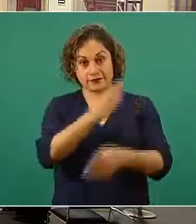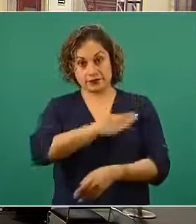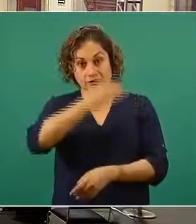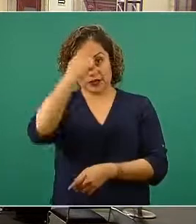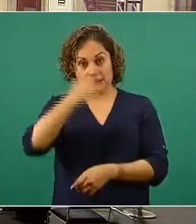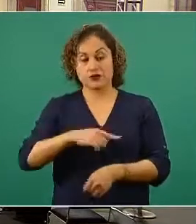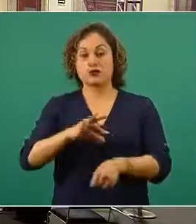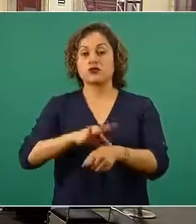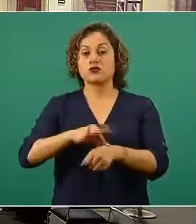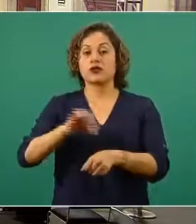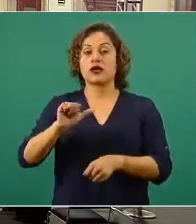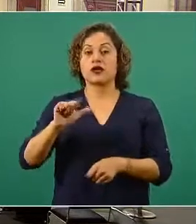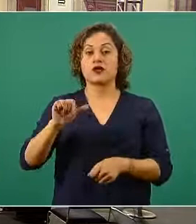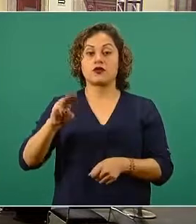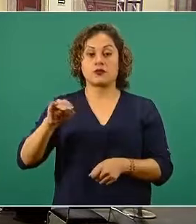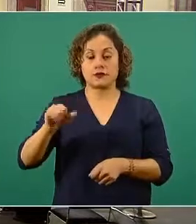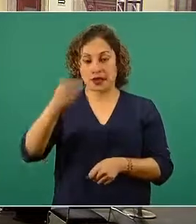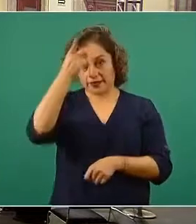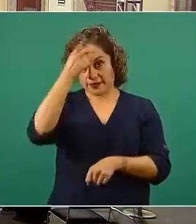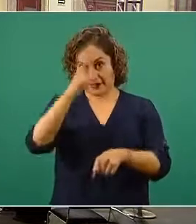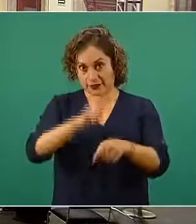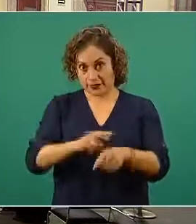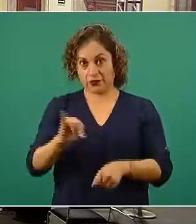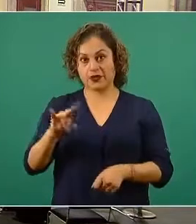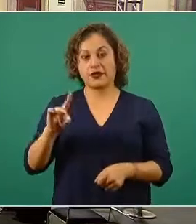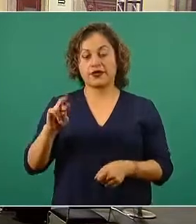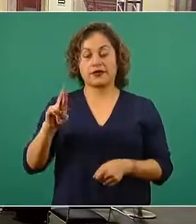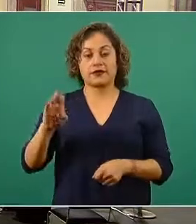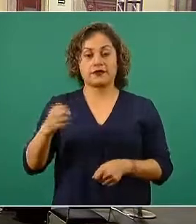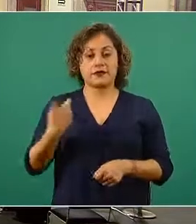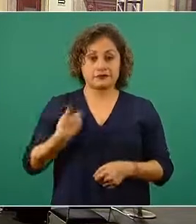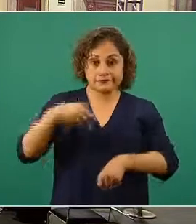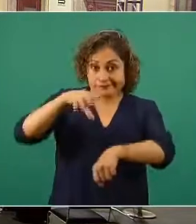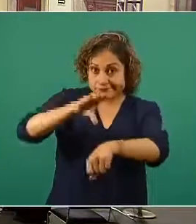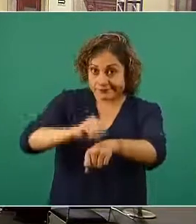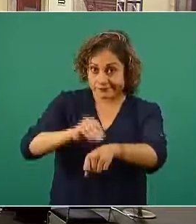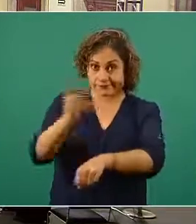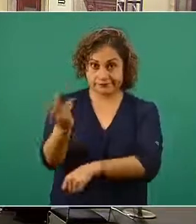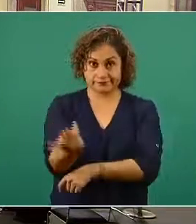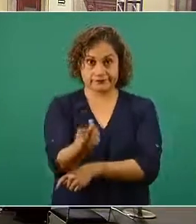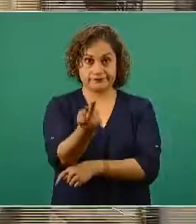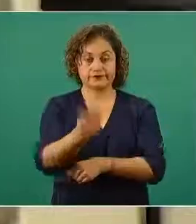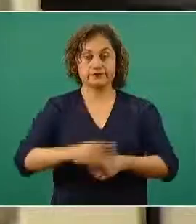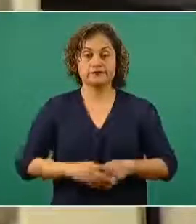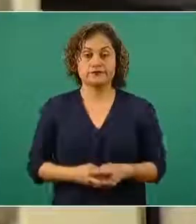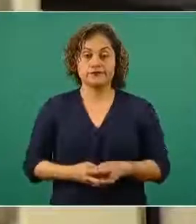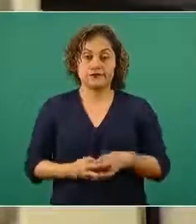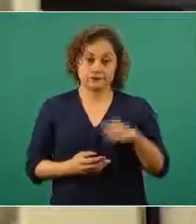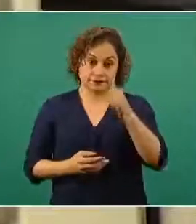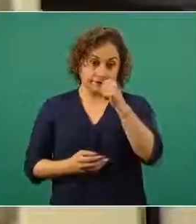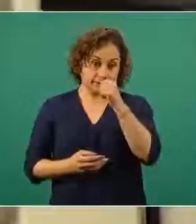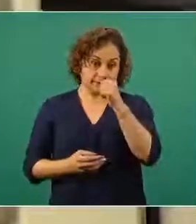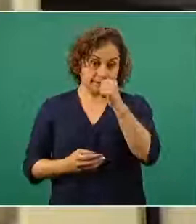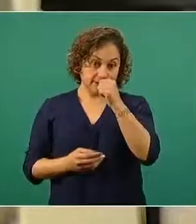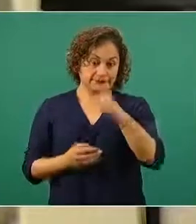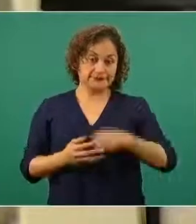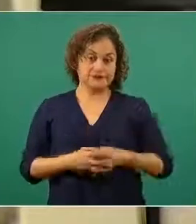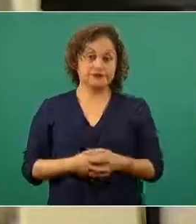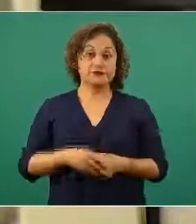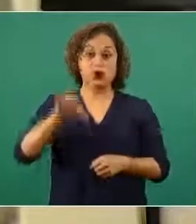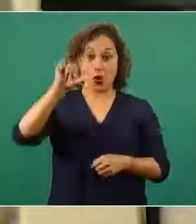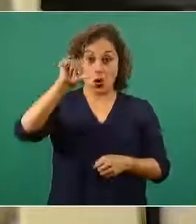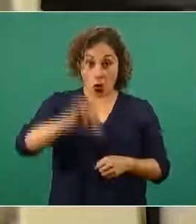Alomía, director del INDRE. Si me permite una pregunta, hoy llegaron de